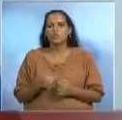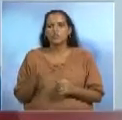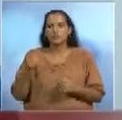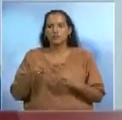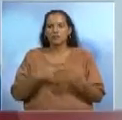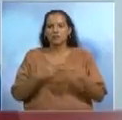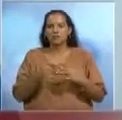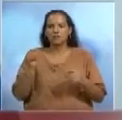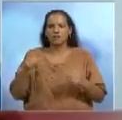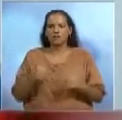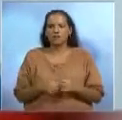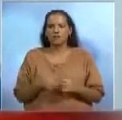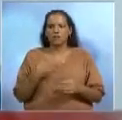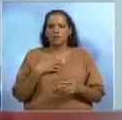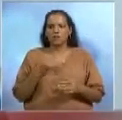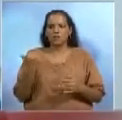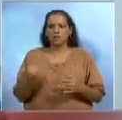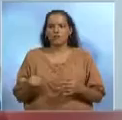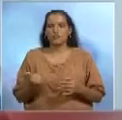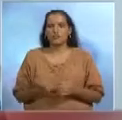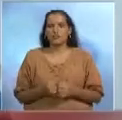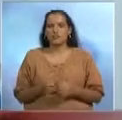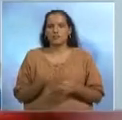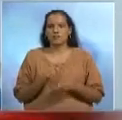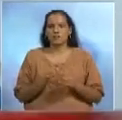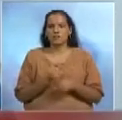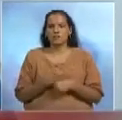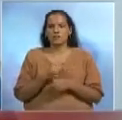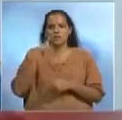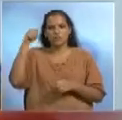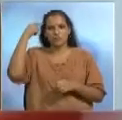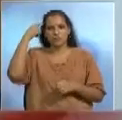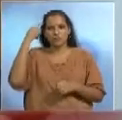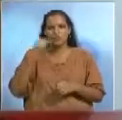ahora aquí, donde estamos ahorita, hecha por el gobierno nacional.